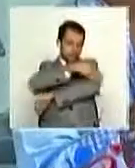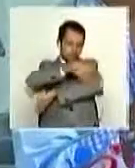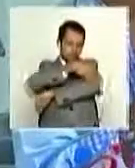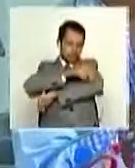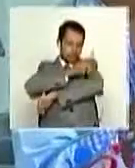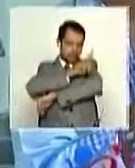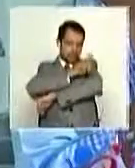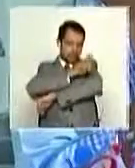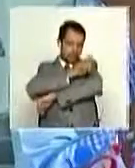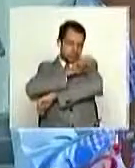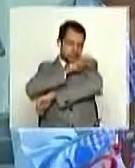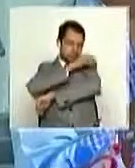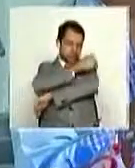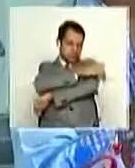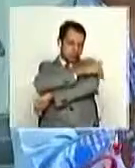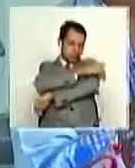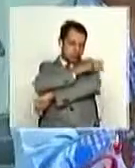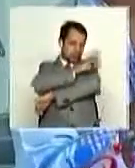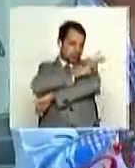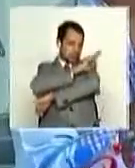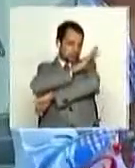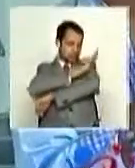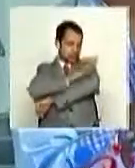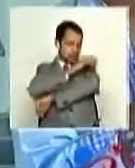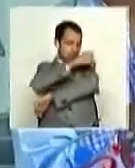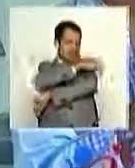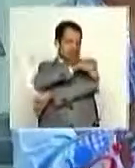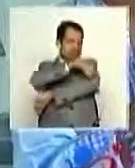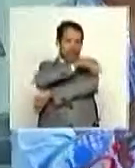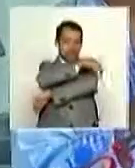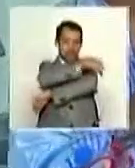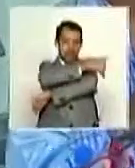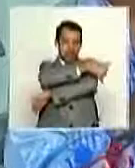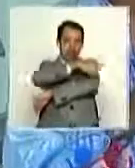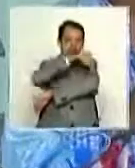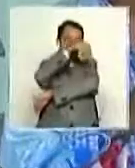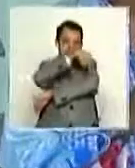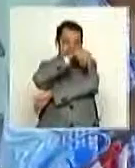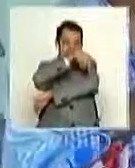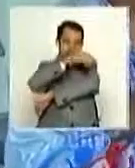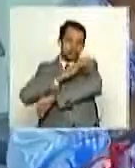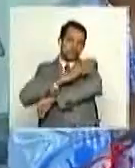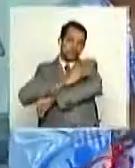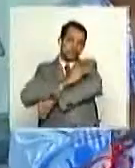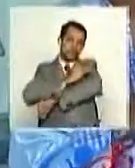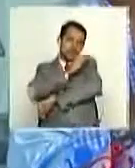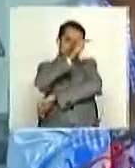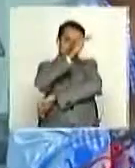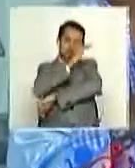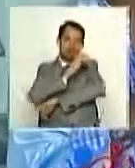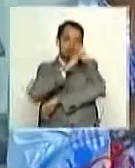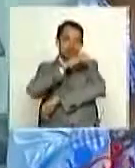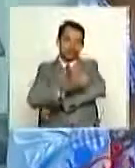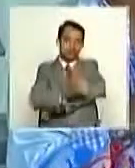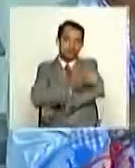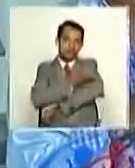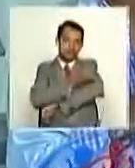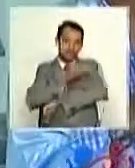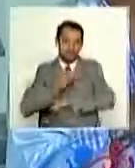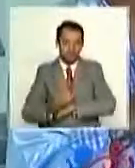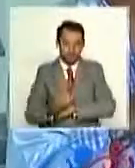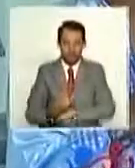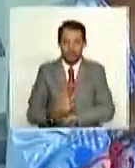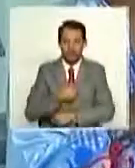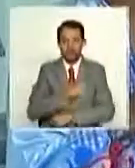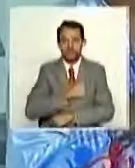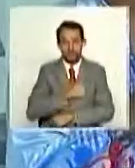con calle 25 esquina, allí tenemos nuestra sede principal. Quiero hacer un par de recomendaciones finales, doctor Rojas, si